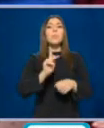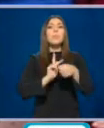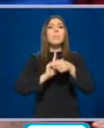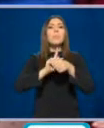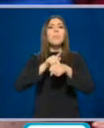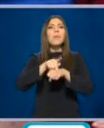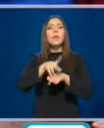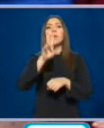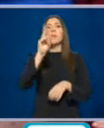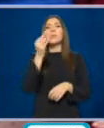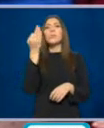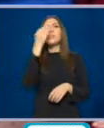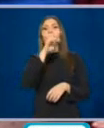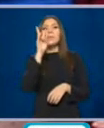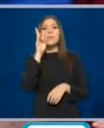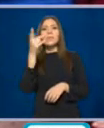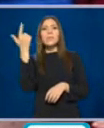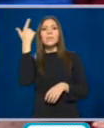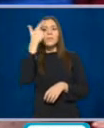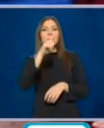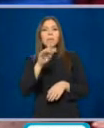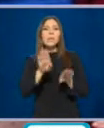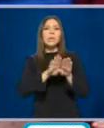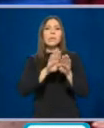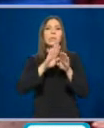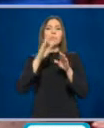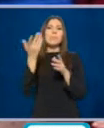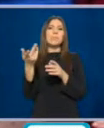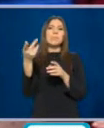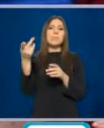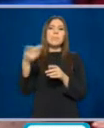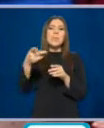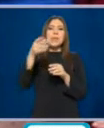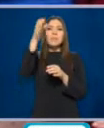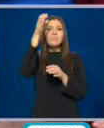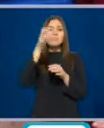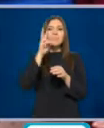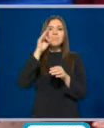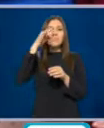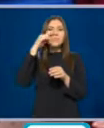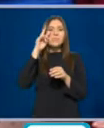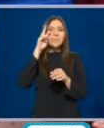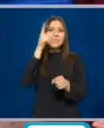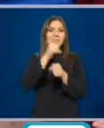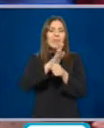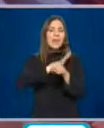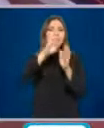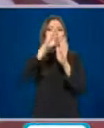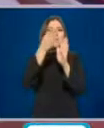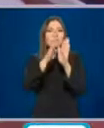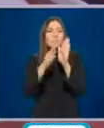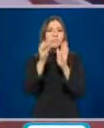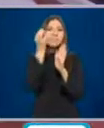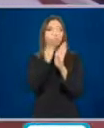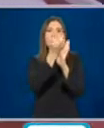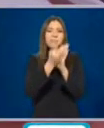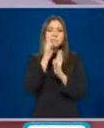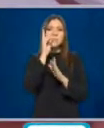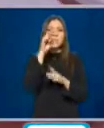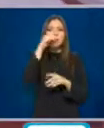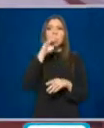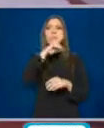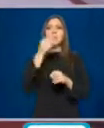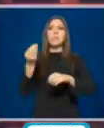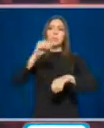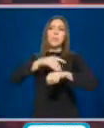a notar como un poco como la piel de naranja, etcétera. Es como un muy buen remedio para ocultar esto en la época de para la invierno. ciudad también, ¿no? Porque obvio,